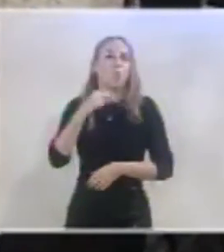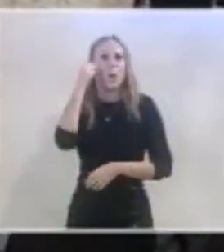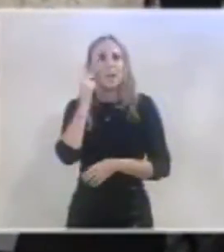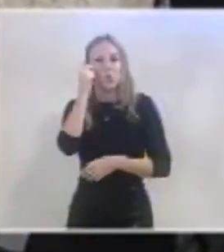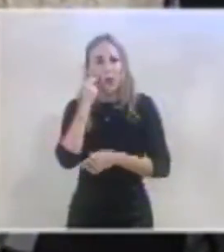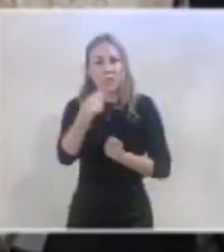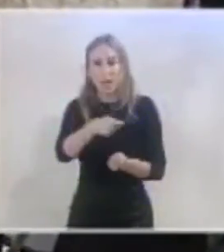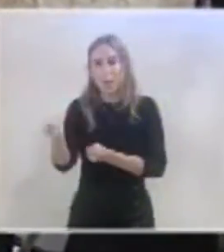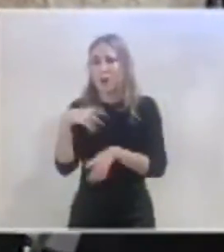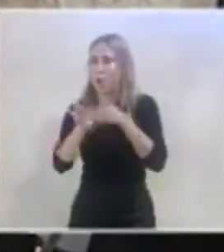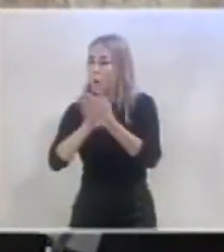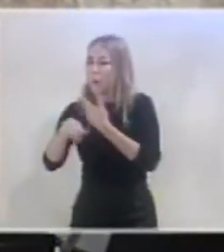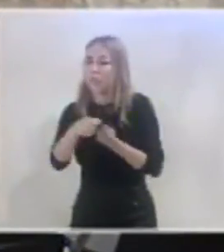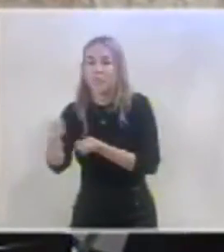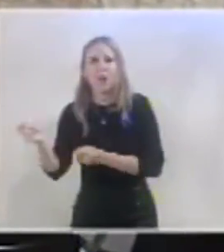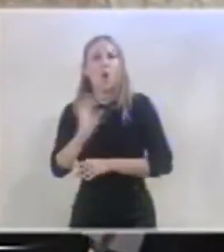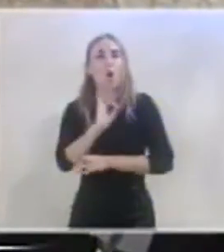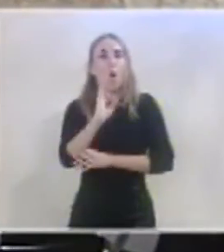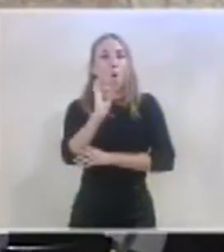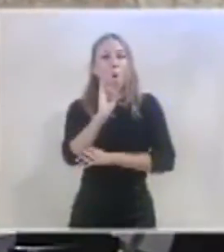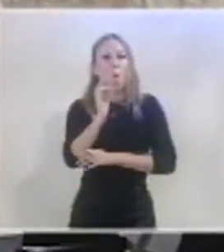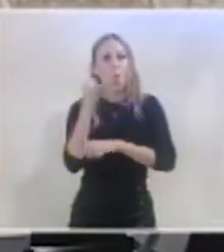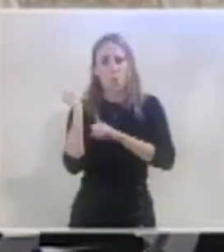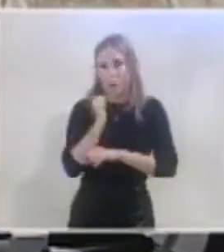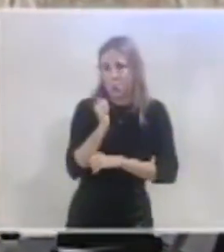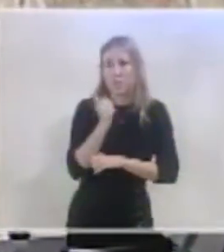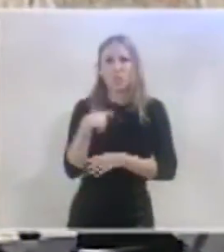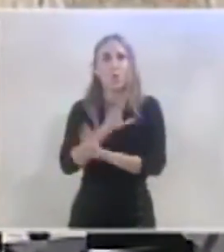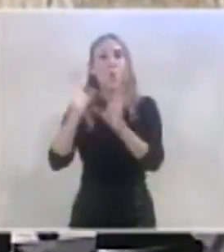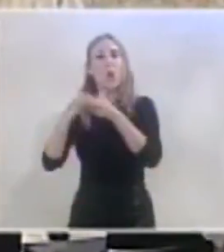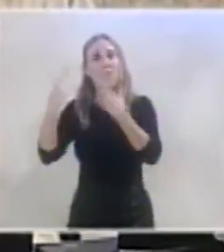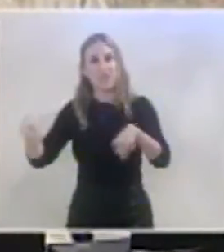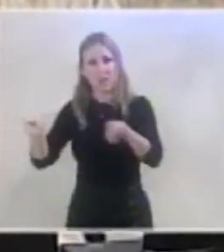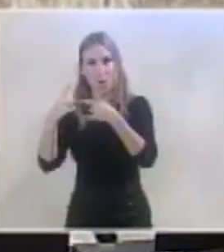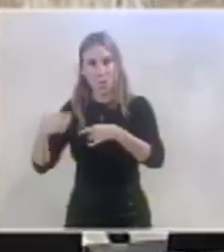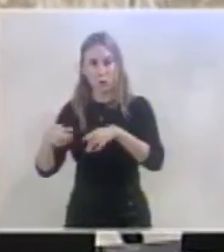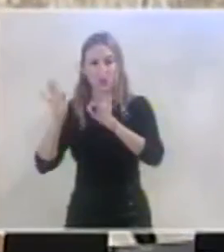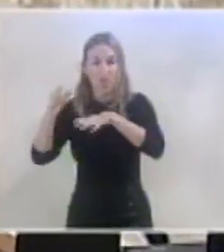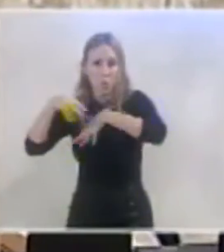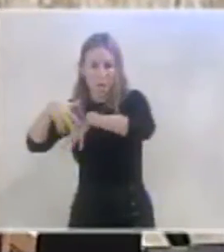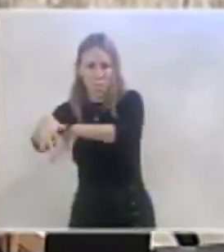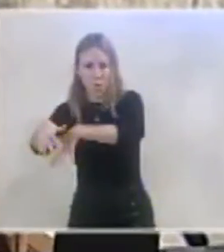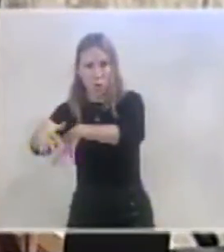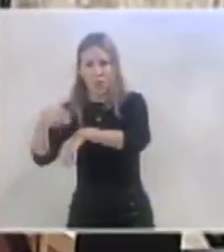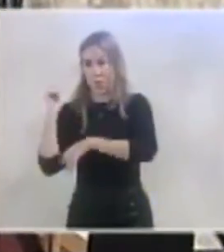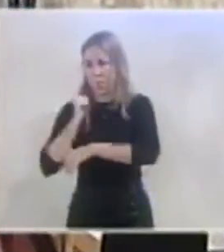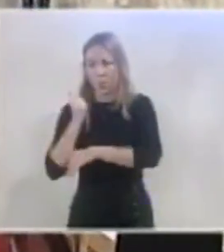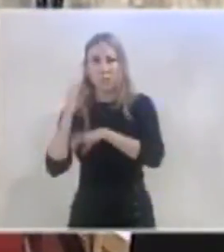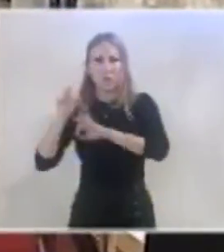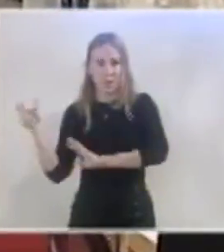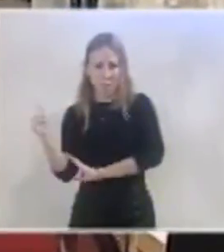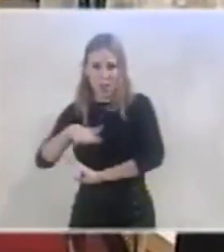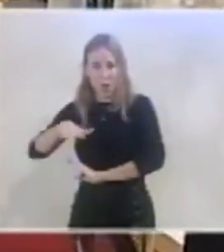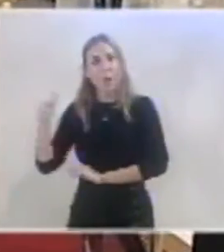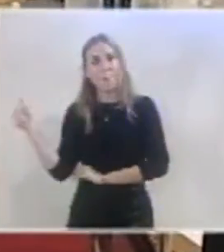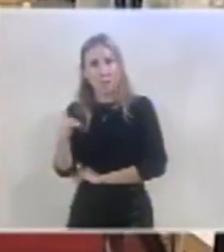ayuda a domicilio. El alcalde ha asegurado que ese es un compromiso cumplido que se ha visto paralizado por la denuncia del convenio de Almería por